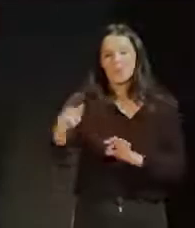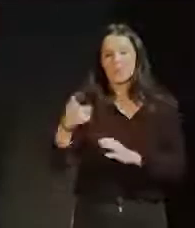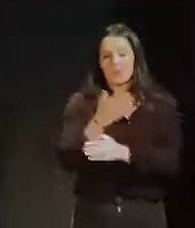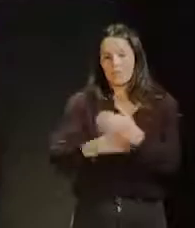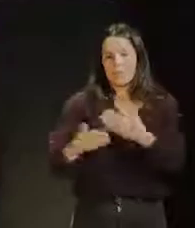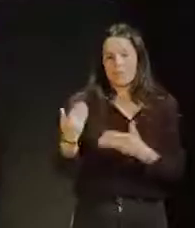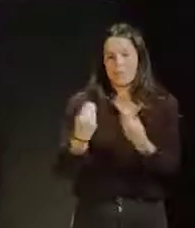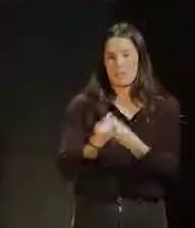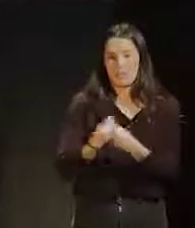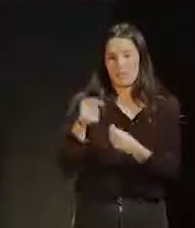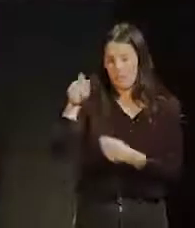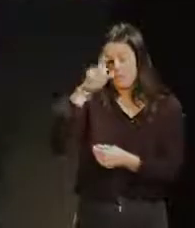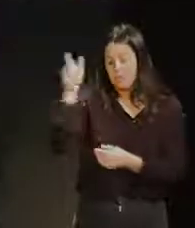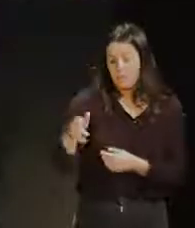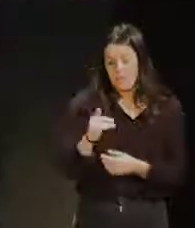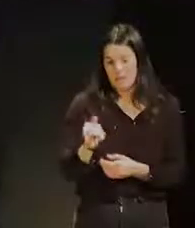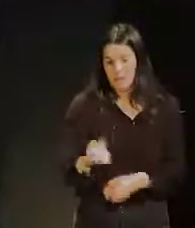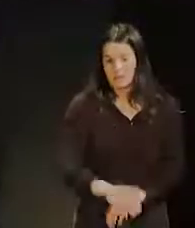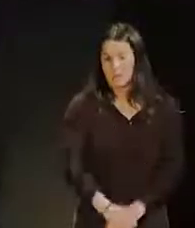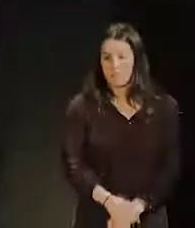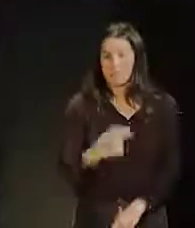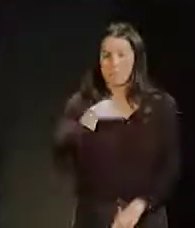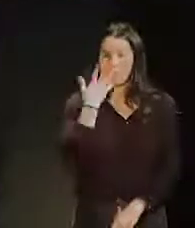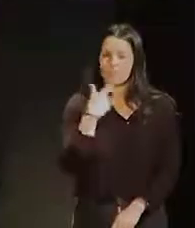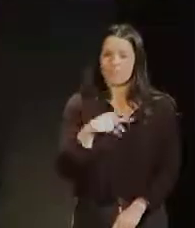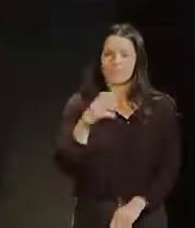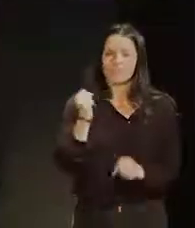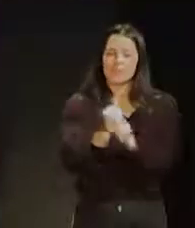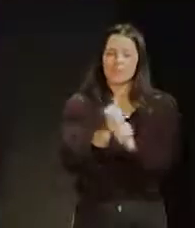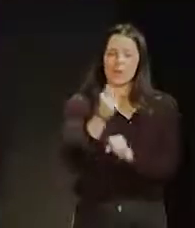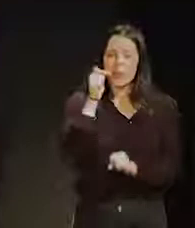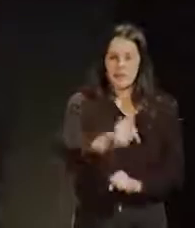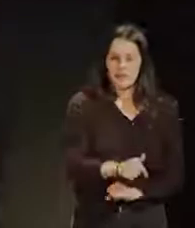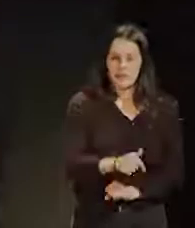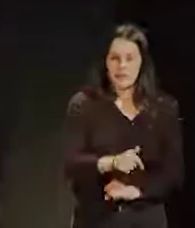gli stanno in Italia. Però non volevo lavorare qui perché era come